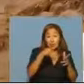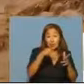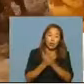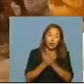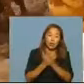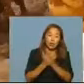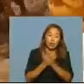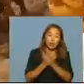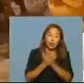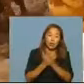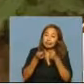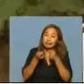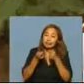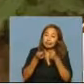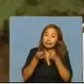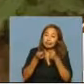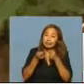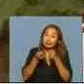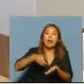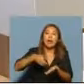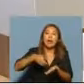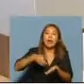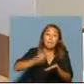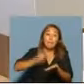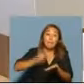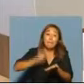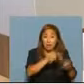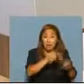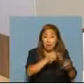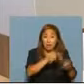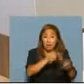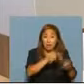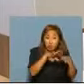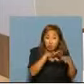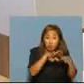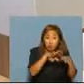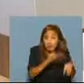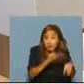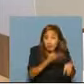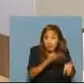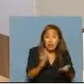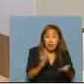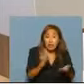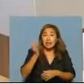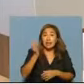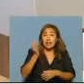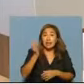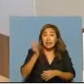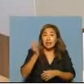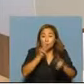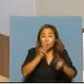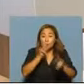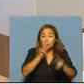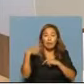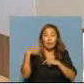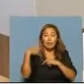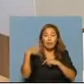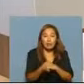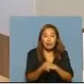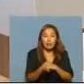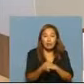con las pretensiones que entiende que deben ser justas para los productores, que realmente debemos buscar de lograrlo y llegar